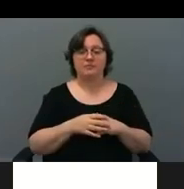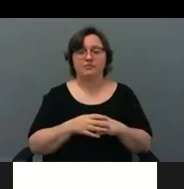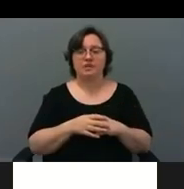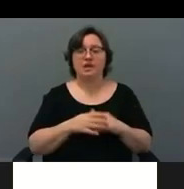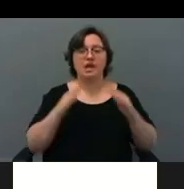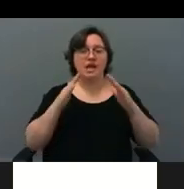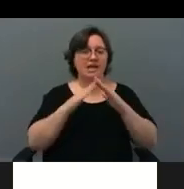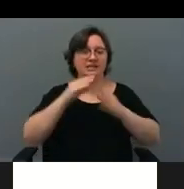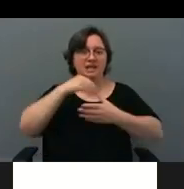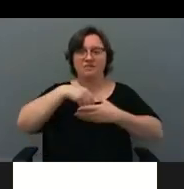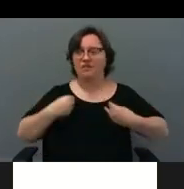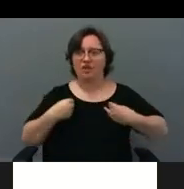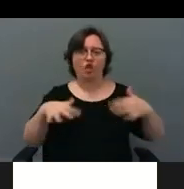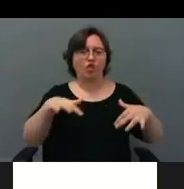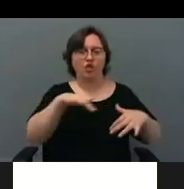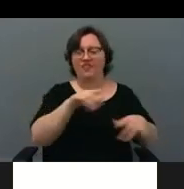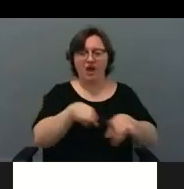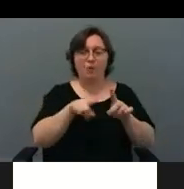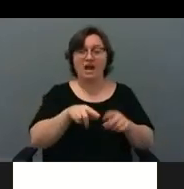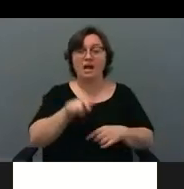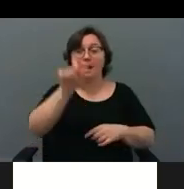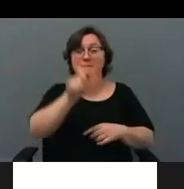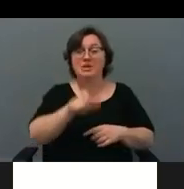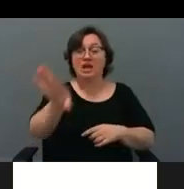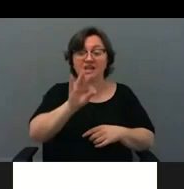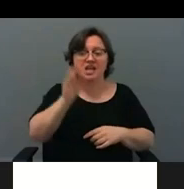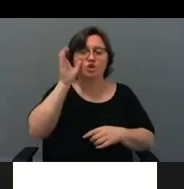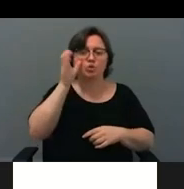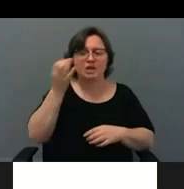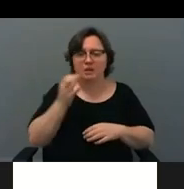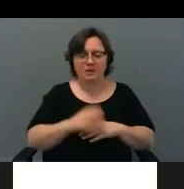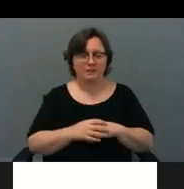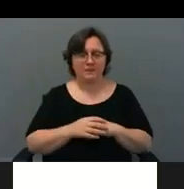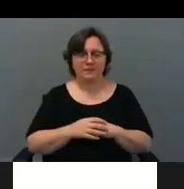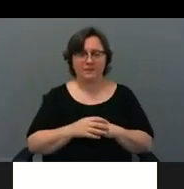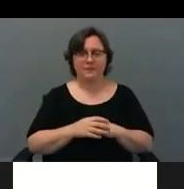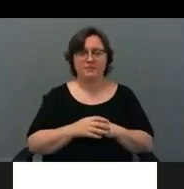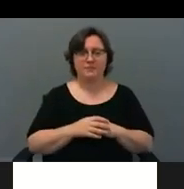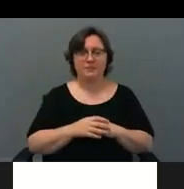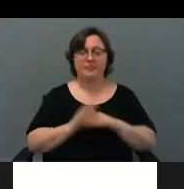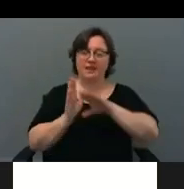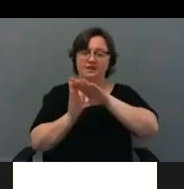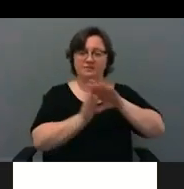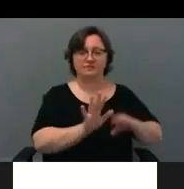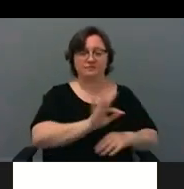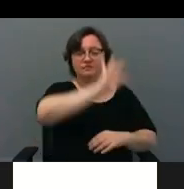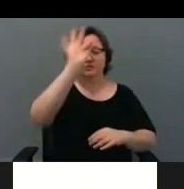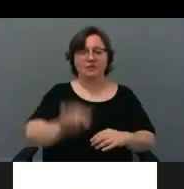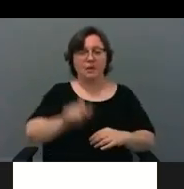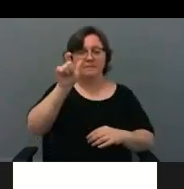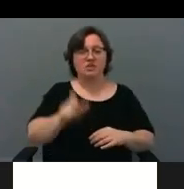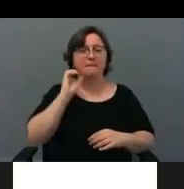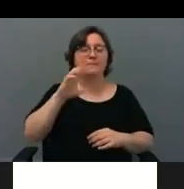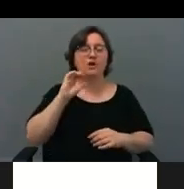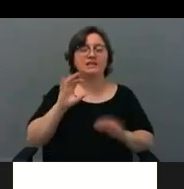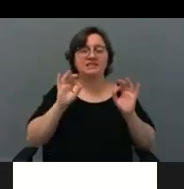vivan esas personas, sino que sus decisiones sean suyas. Pasamos ahora a la